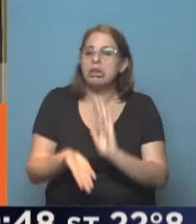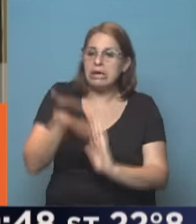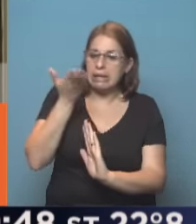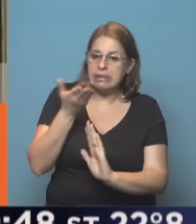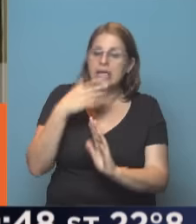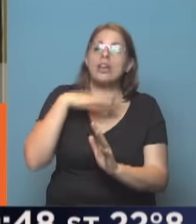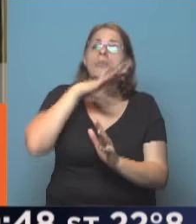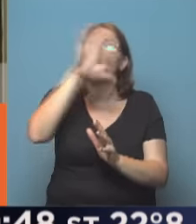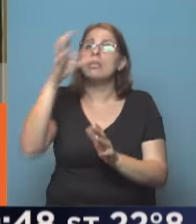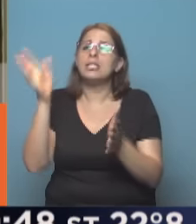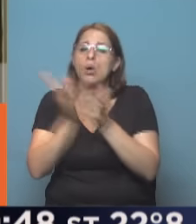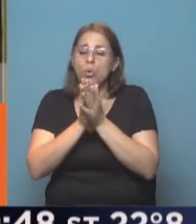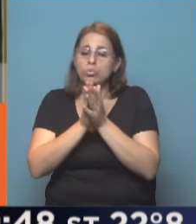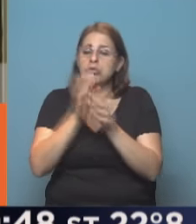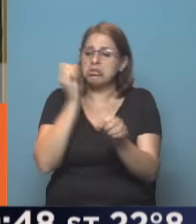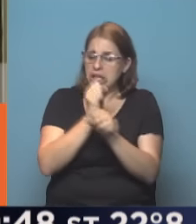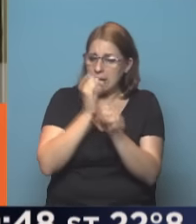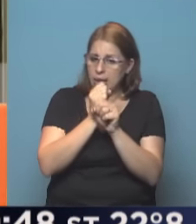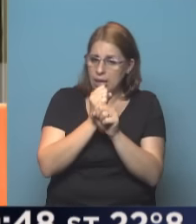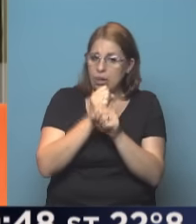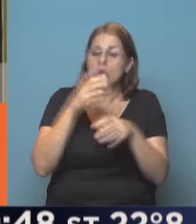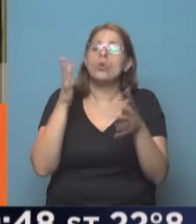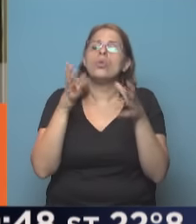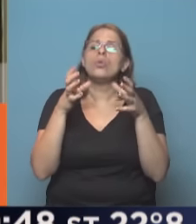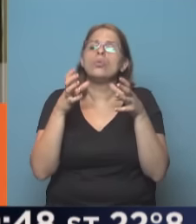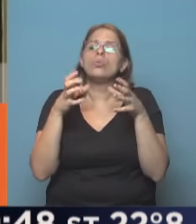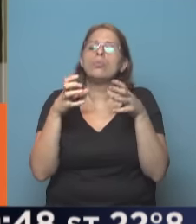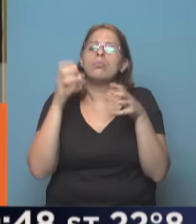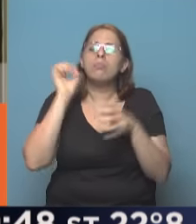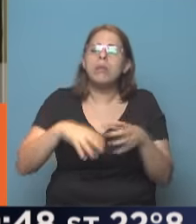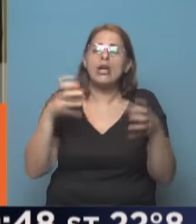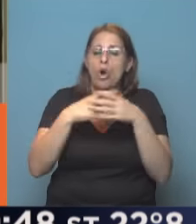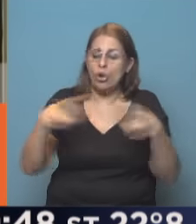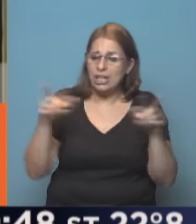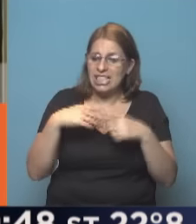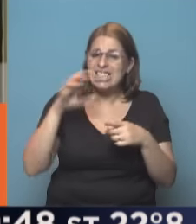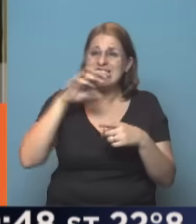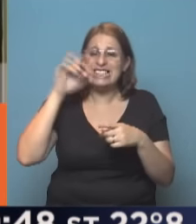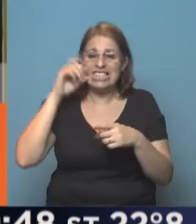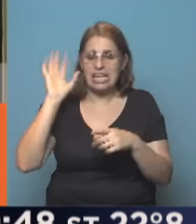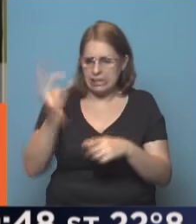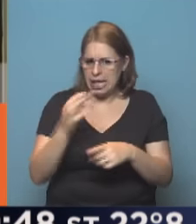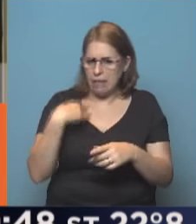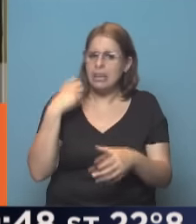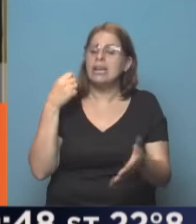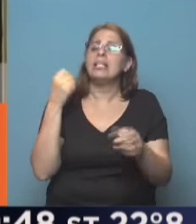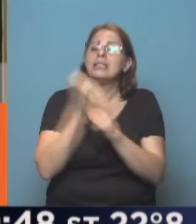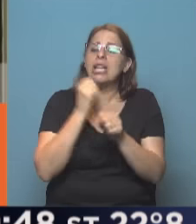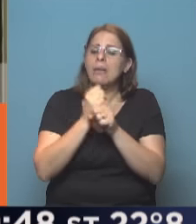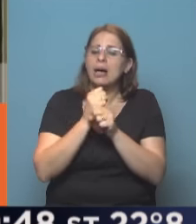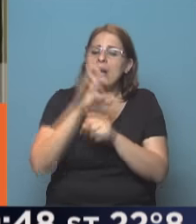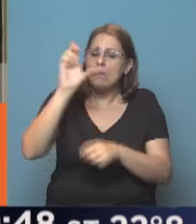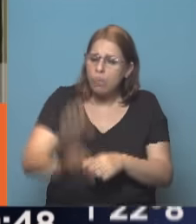con las provincias, específicamente además con el programa de orquestas, con CETERA, y esto lo saben bien, estamos trabajando para fortalecerlo, creemos que es un gran